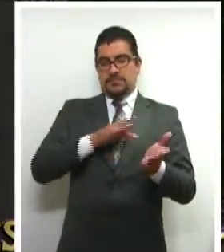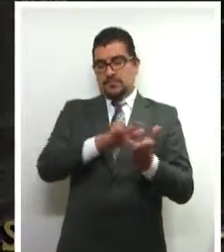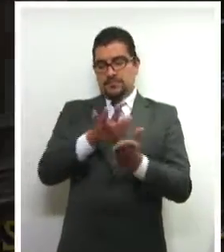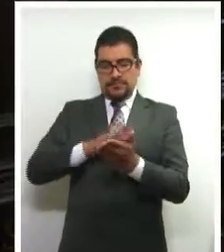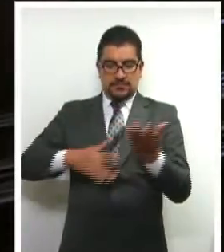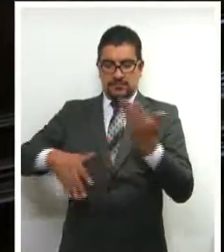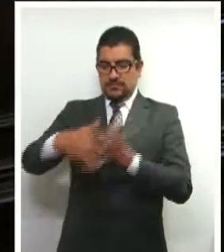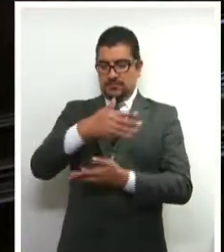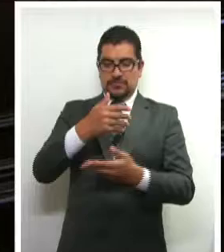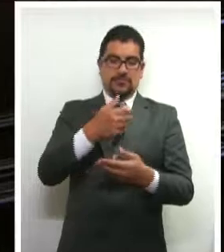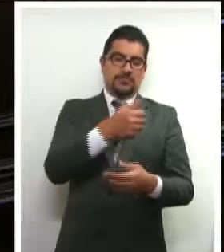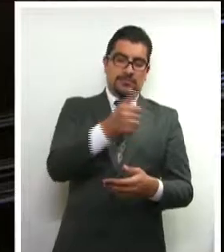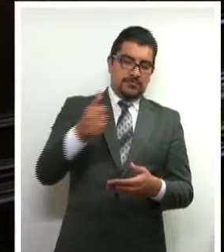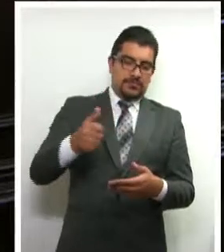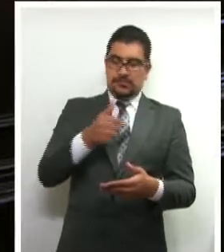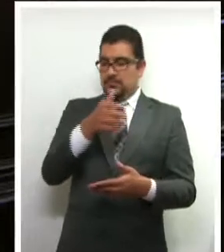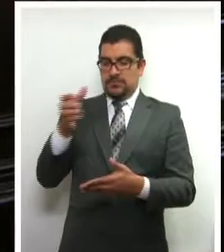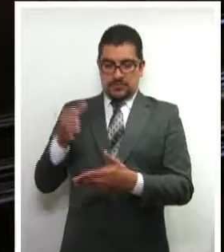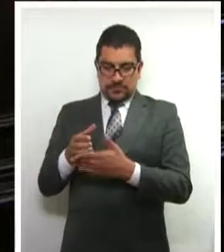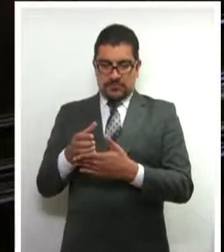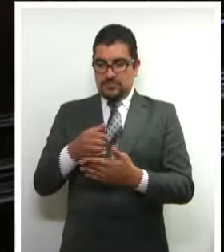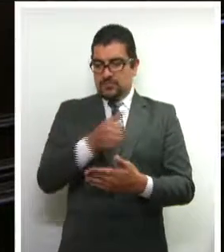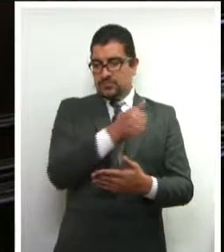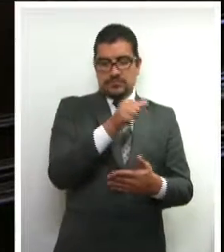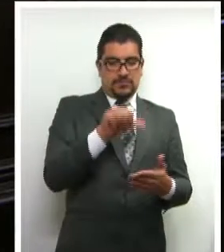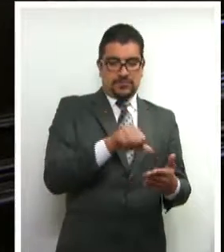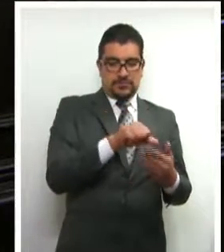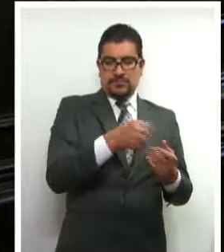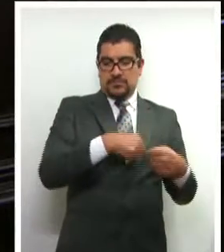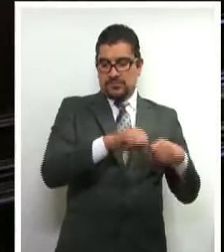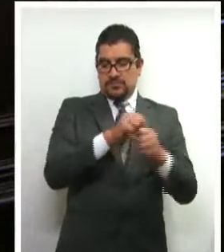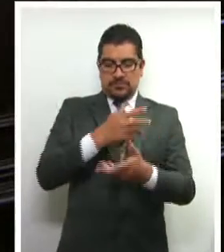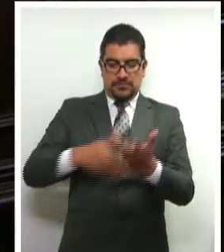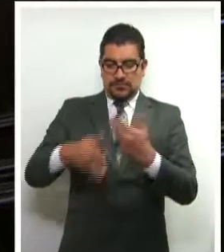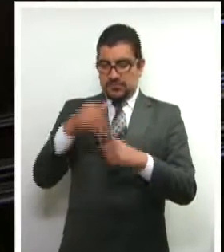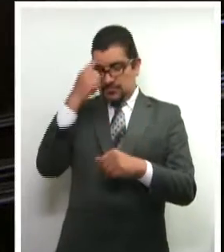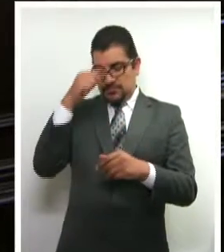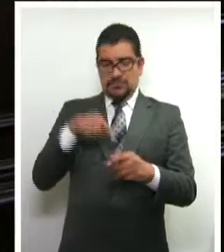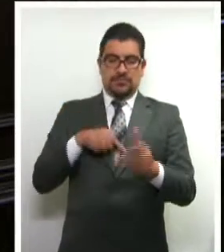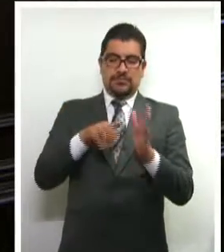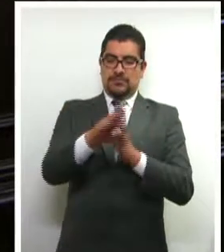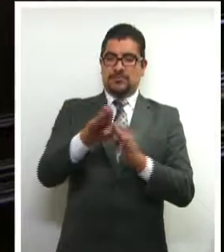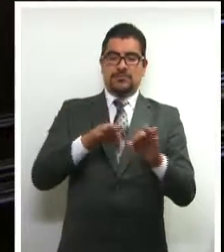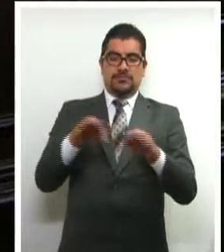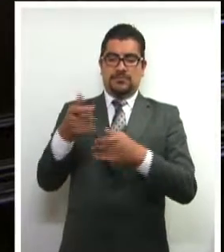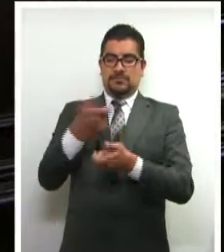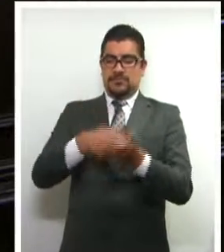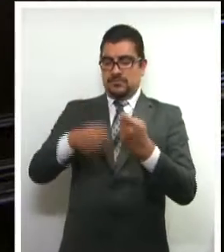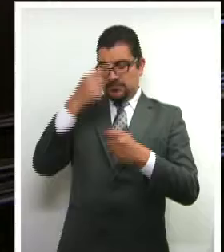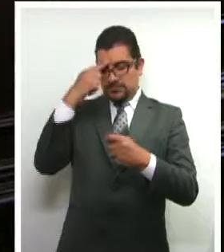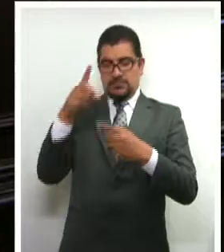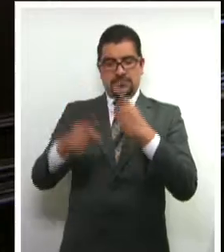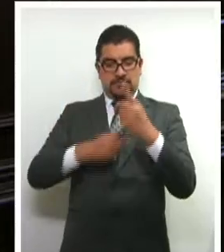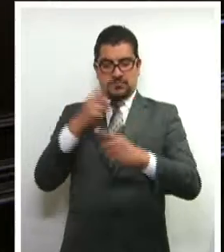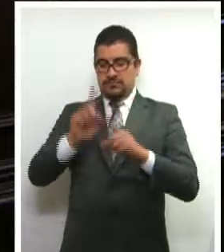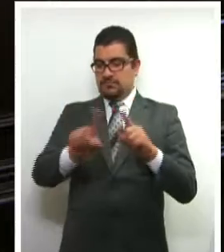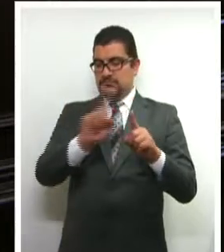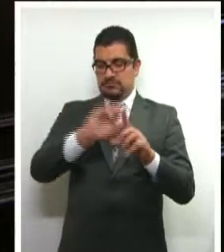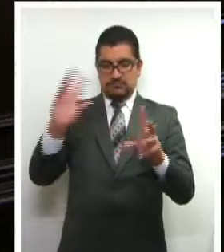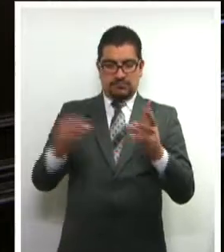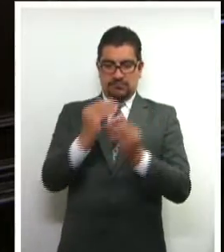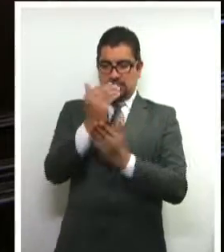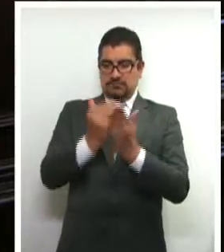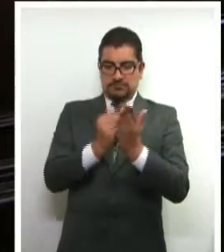social, protección civil, bienestar colectivo, seguridad ciudadana, promoción económica, cultural, deportiva y demás que sean las